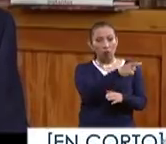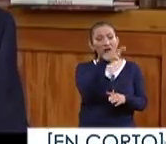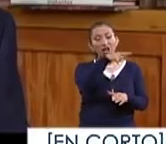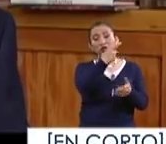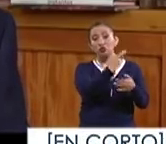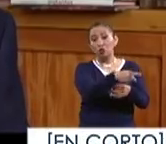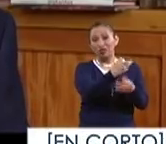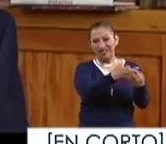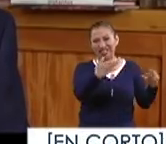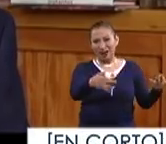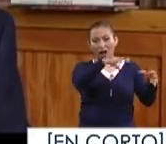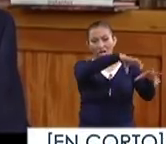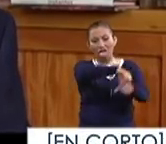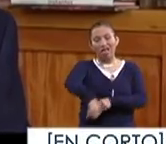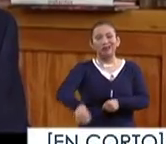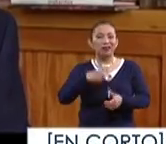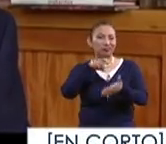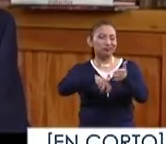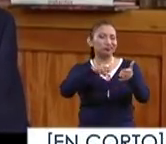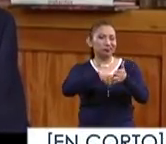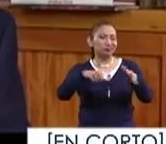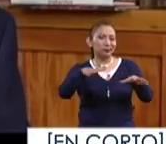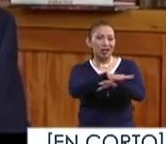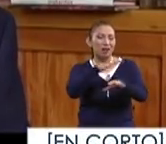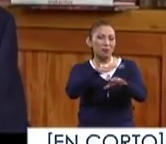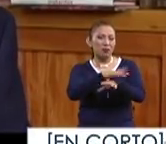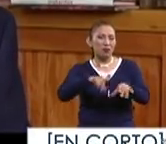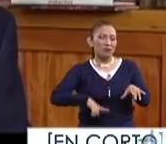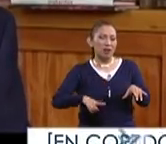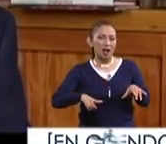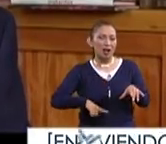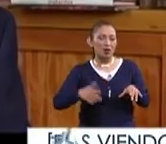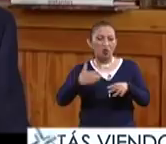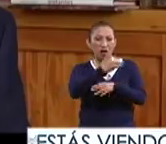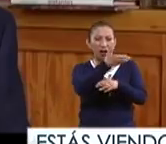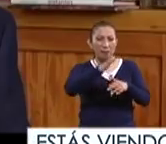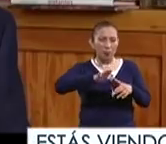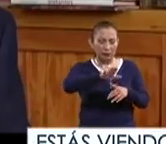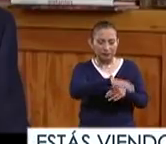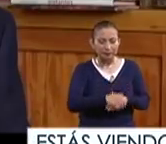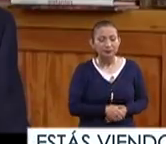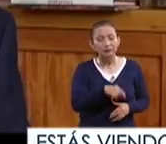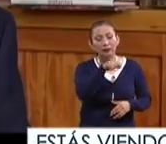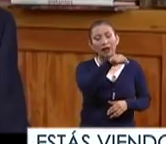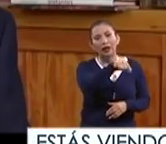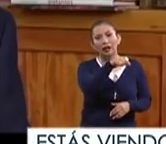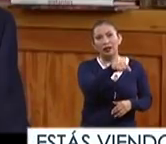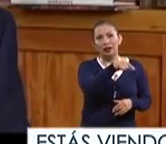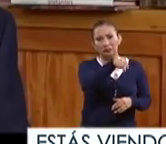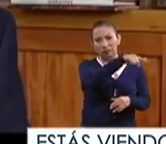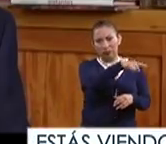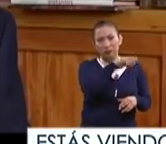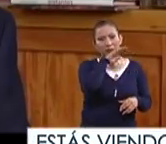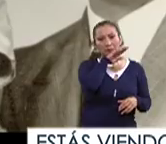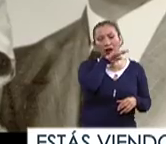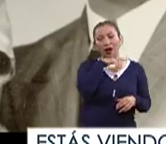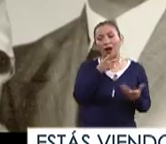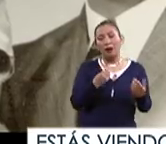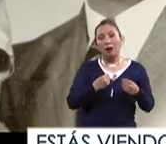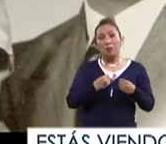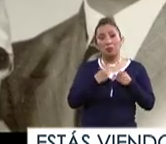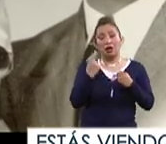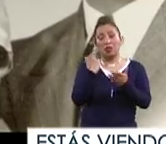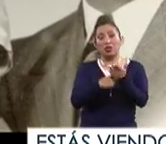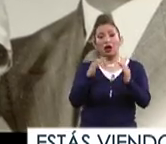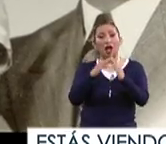se le quitaron sus tierras en la reforma agraria y vivían de la casa que